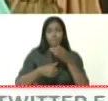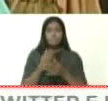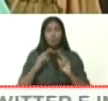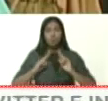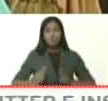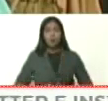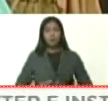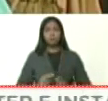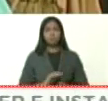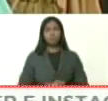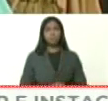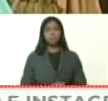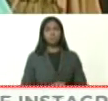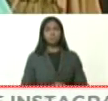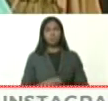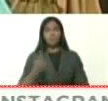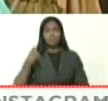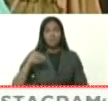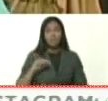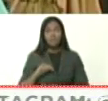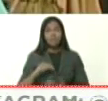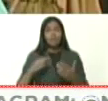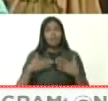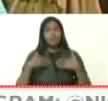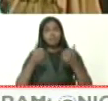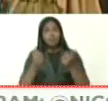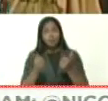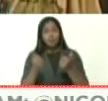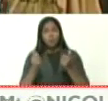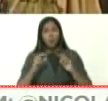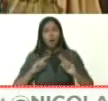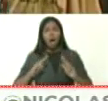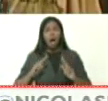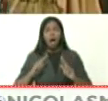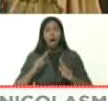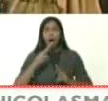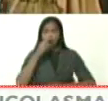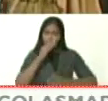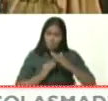humano, que lleva la salud al humilde. Fíjense ustedes,